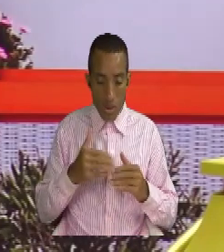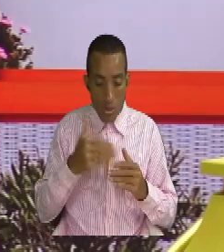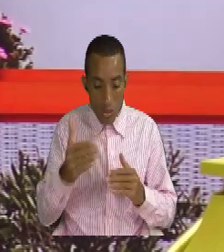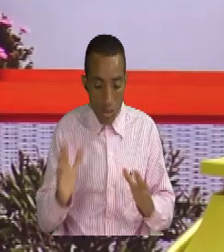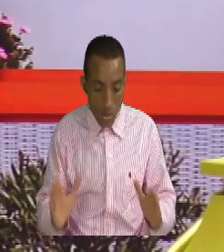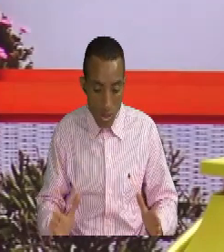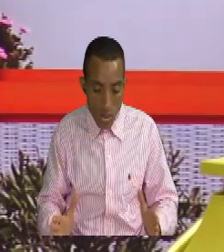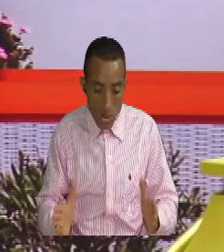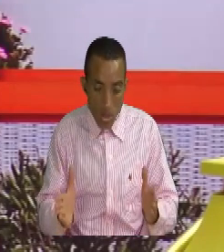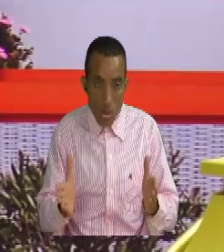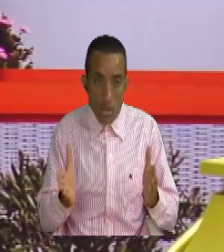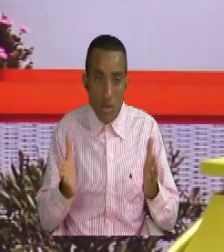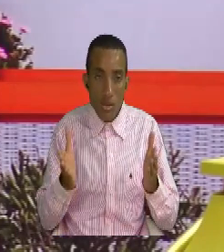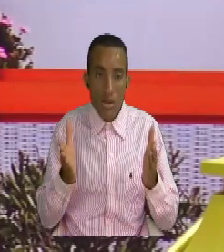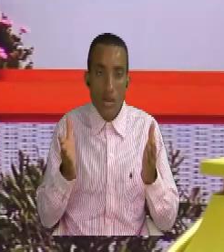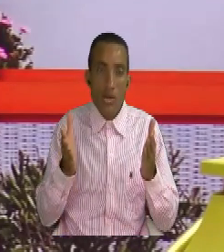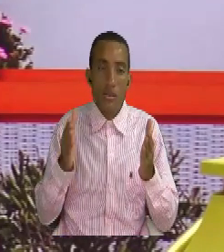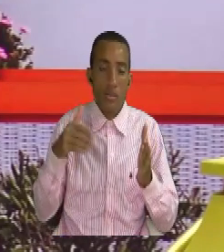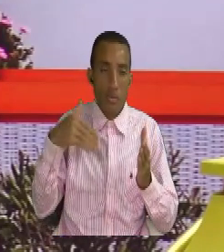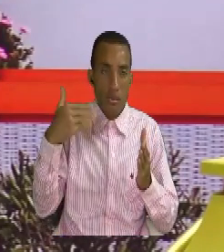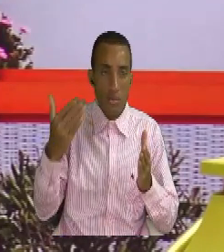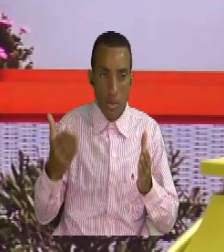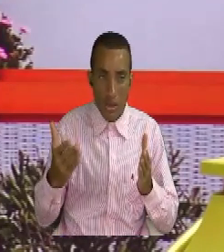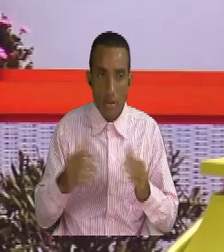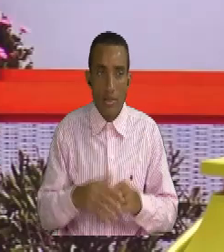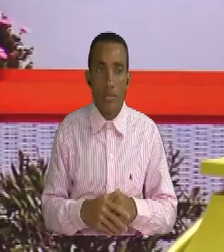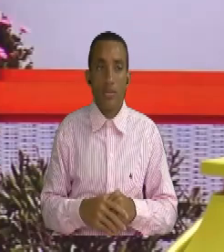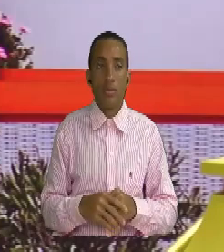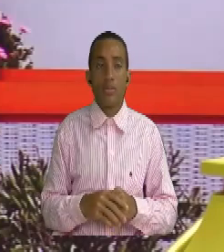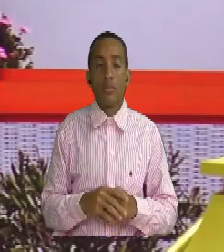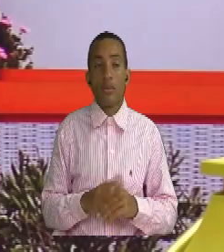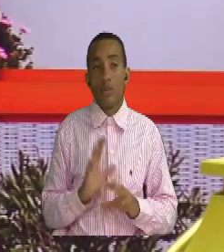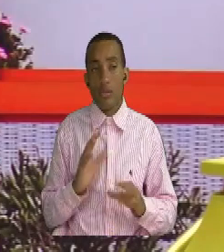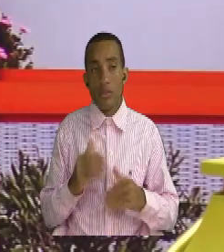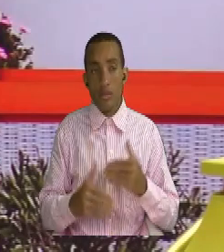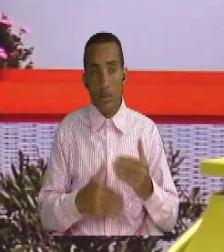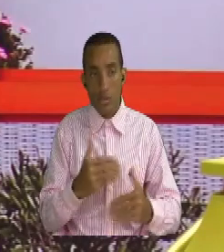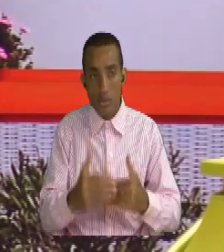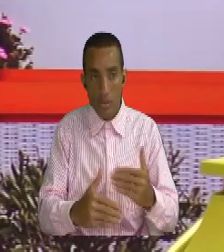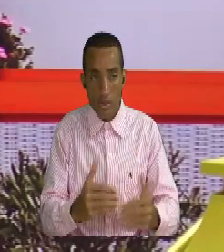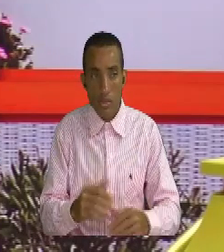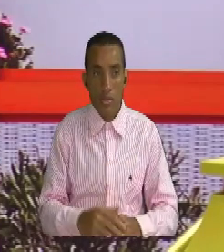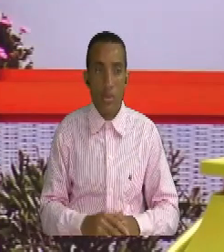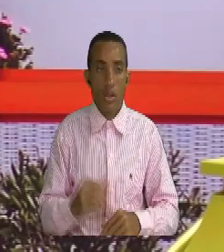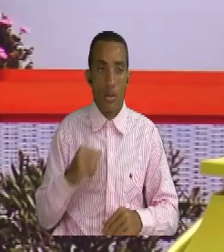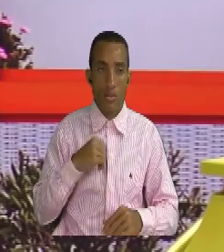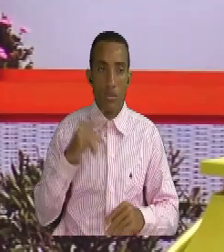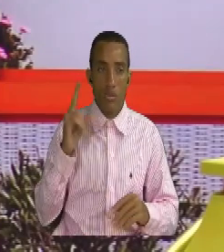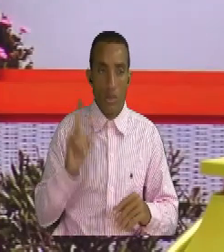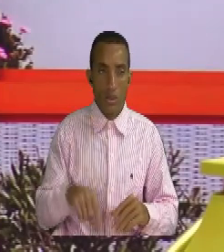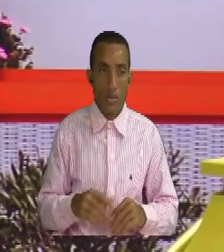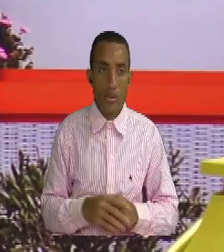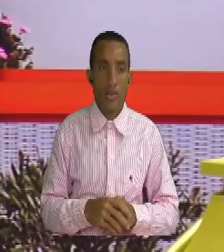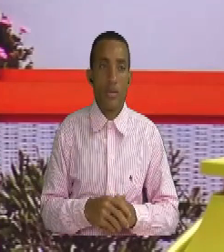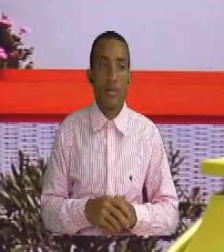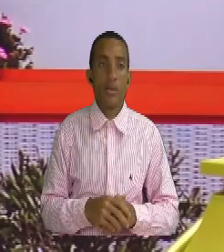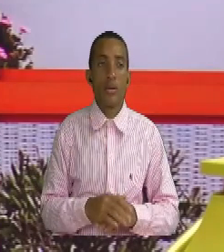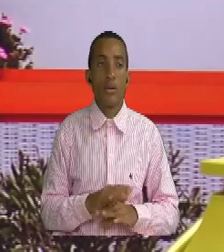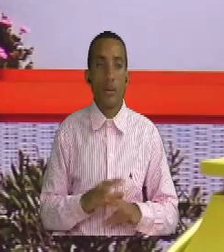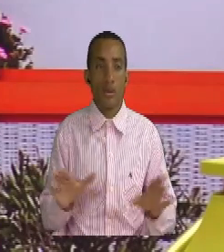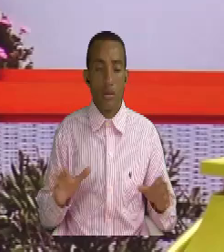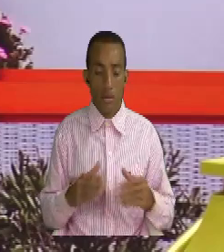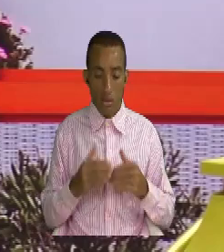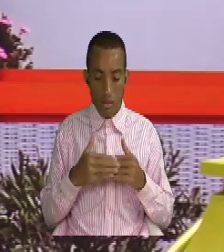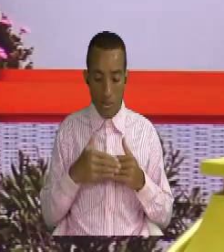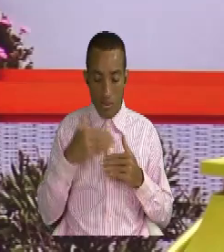buena recuperación, o en este caso éxito en nuestro procedimiento, tenemos que realizarnos exitosamente los